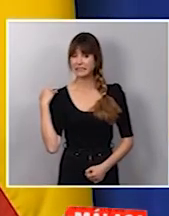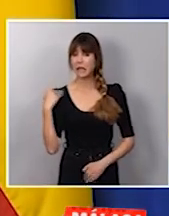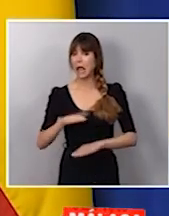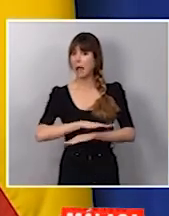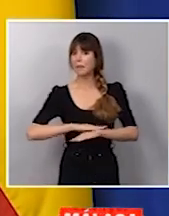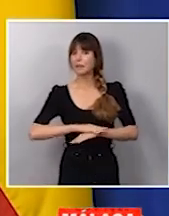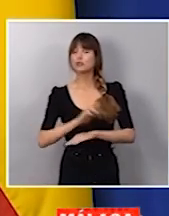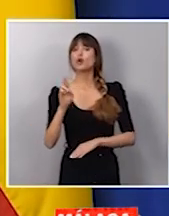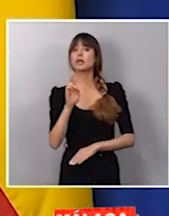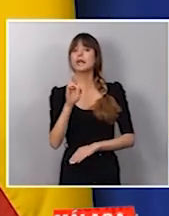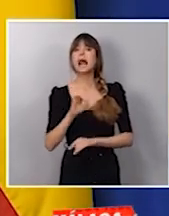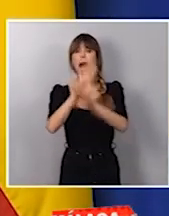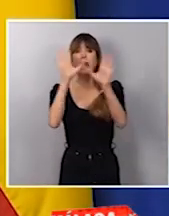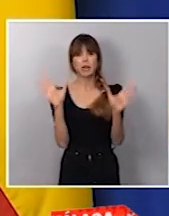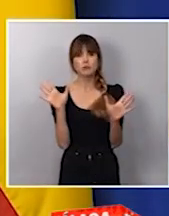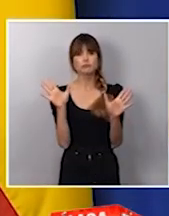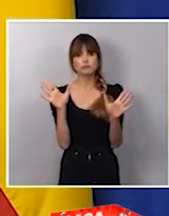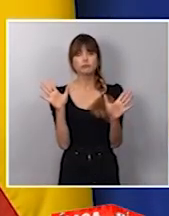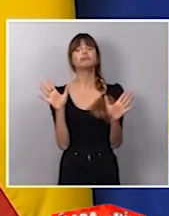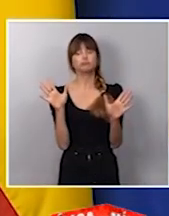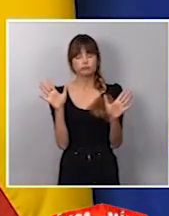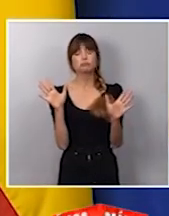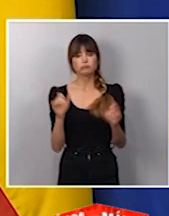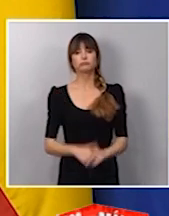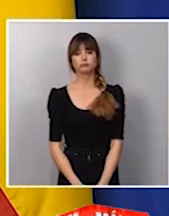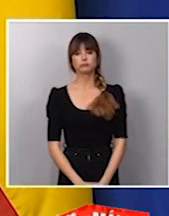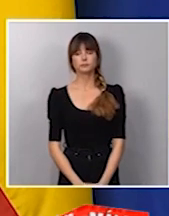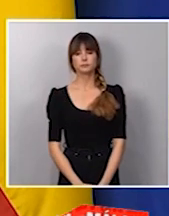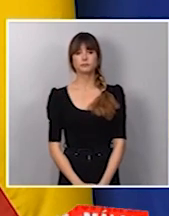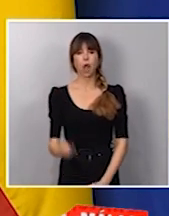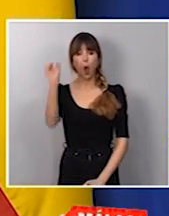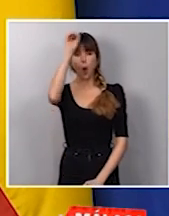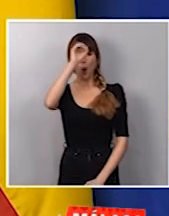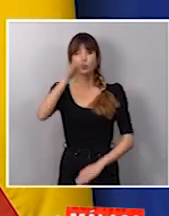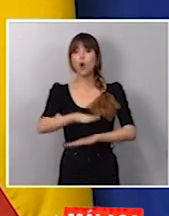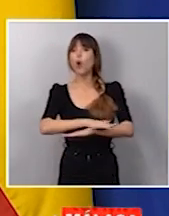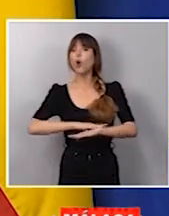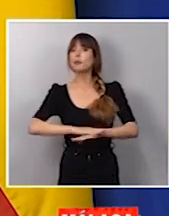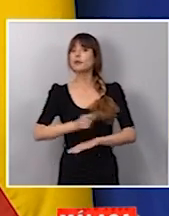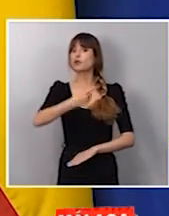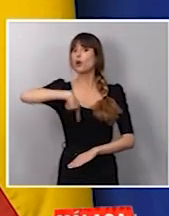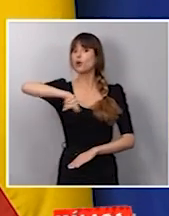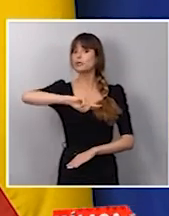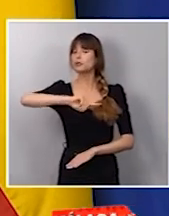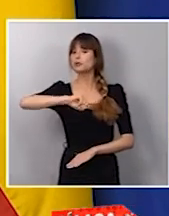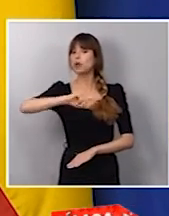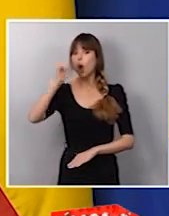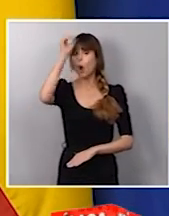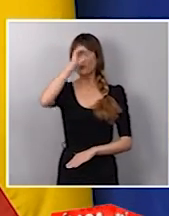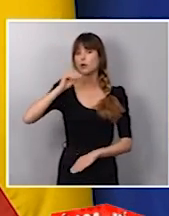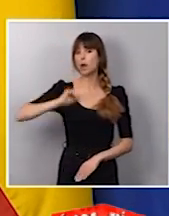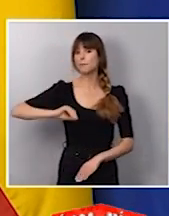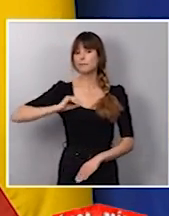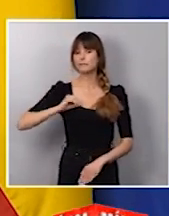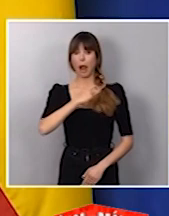señalado que primero hay que nombrar los nuevos vocales y después se podrá dialogar. La posición que mantiene el Gobierno es la misma posición que mantiene